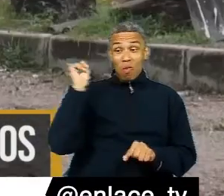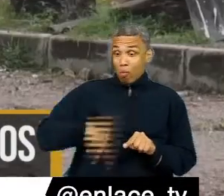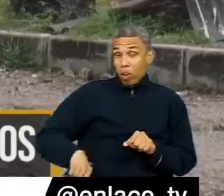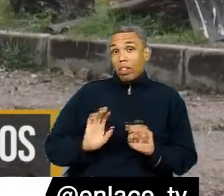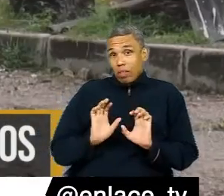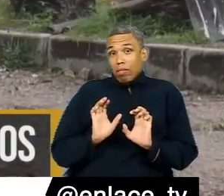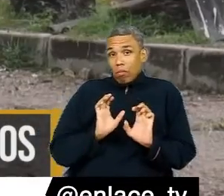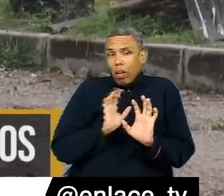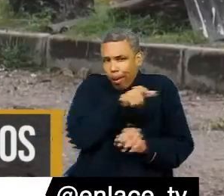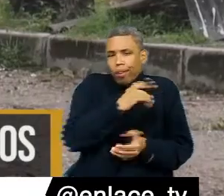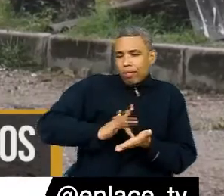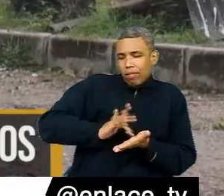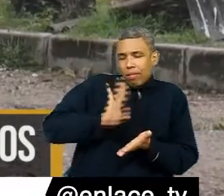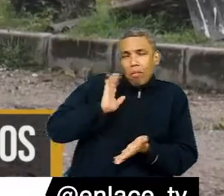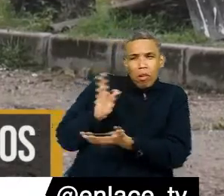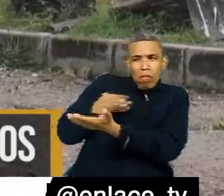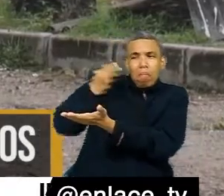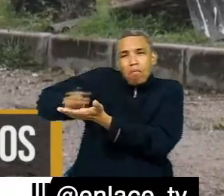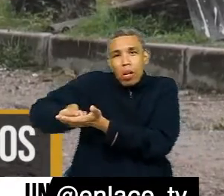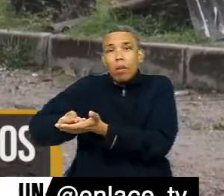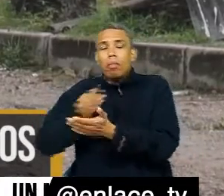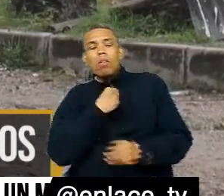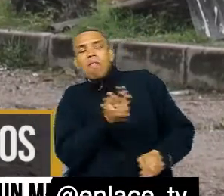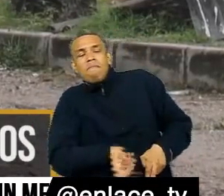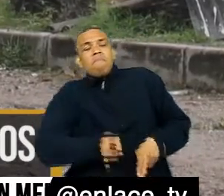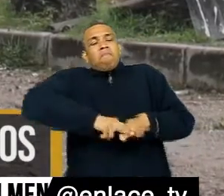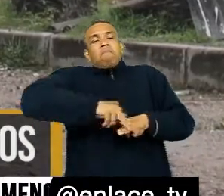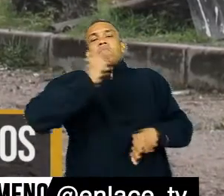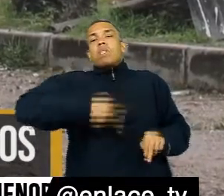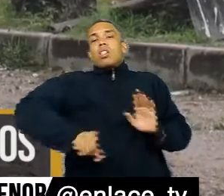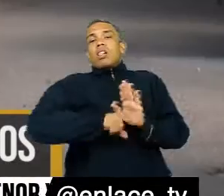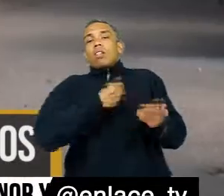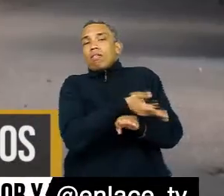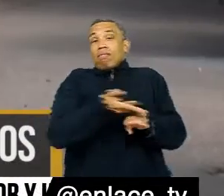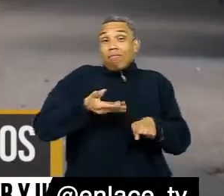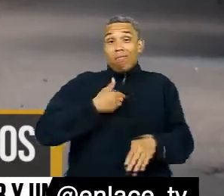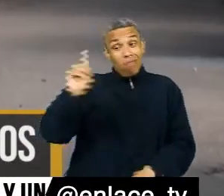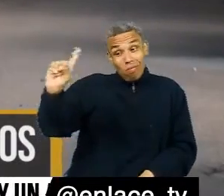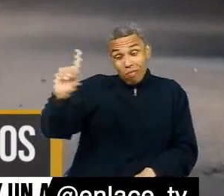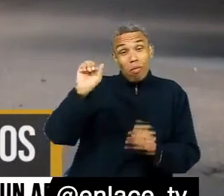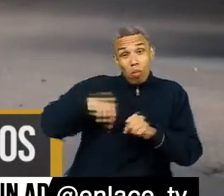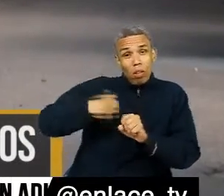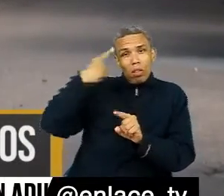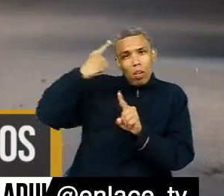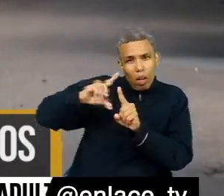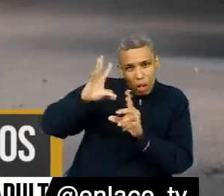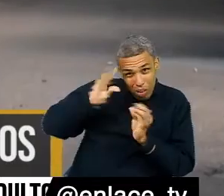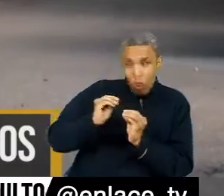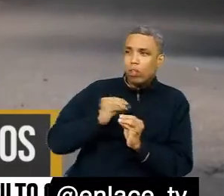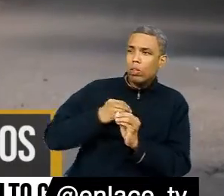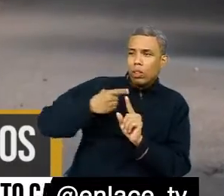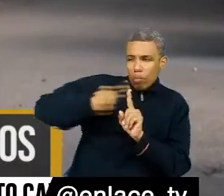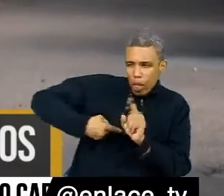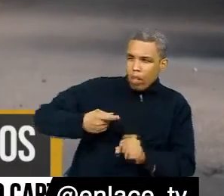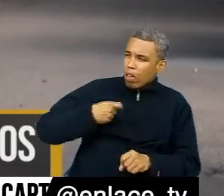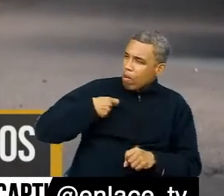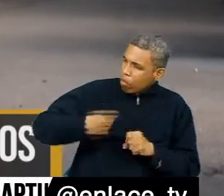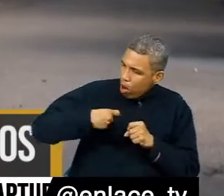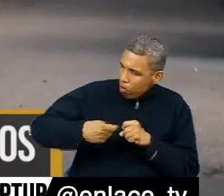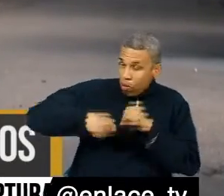mora en el pago de las facturas y el usuario se ponga paz y salvo o celebre un acuerdo de pago con la empresa por ese concepto. La iniciativa será enviada a